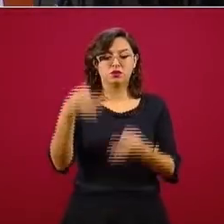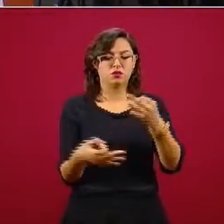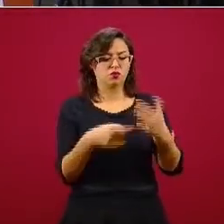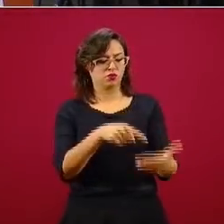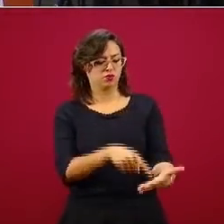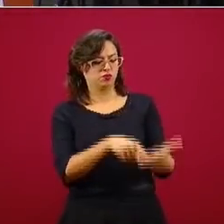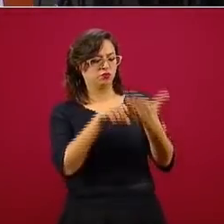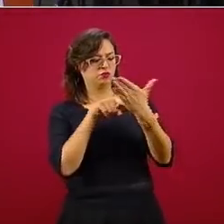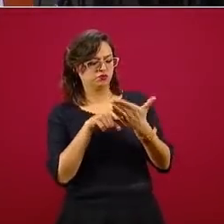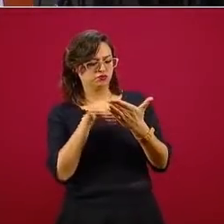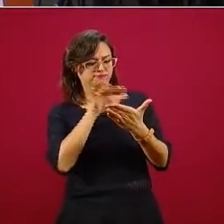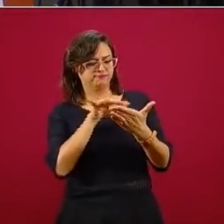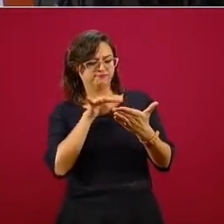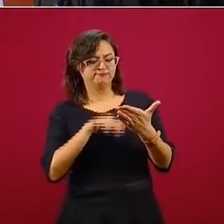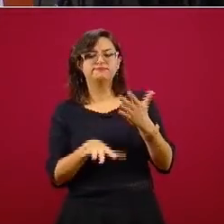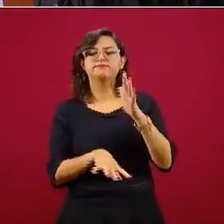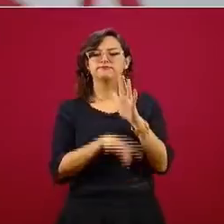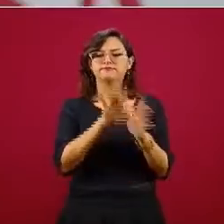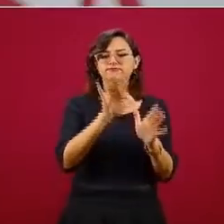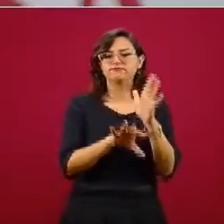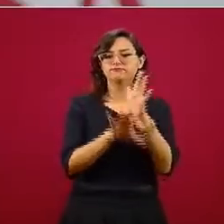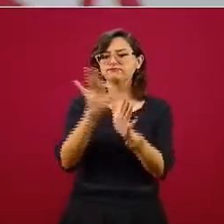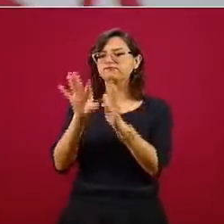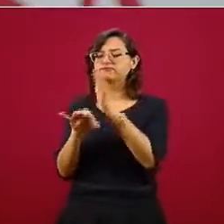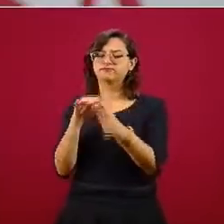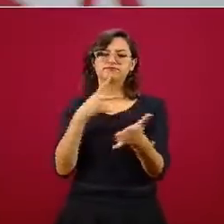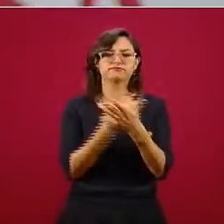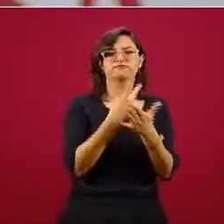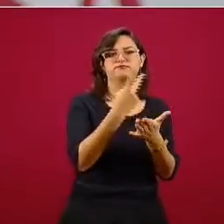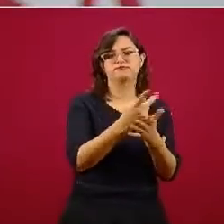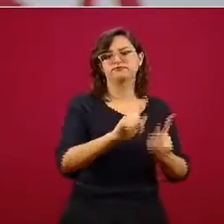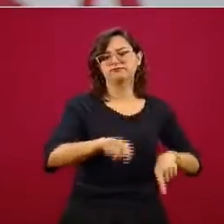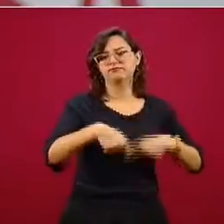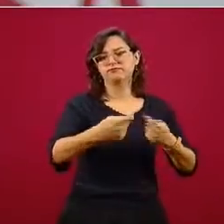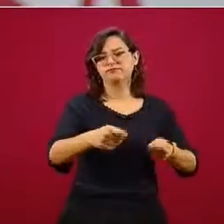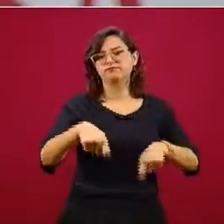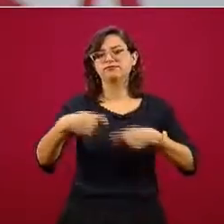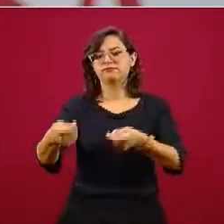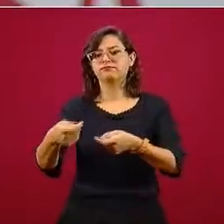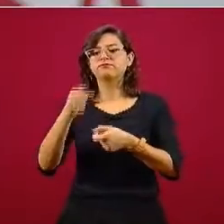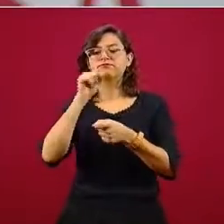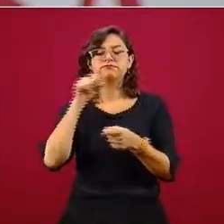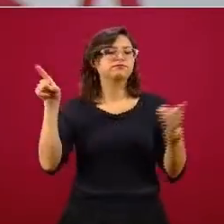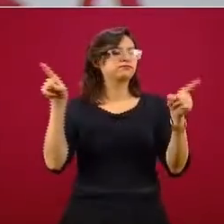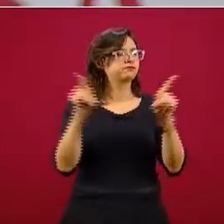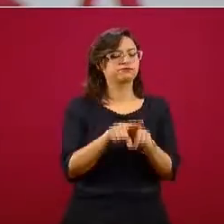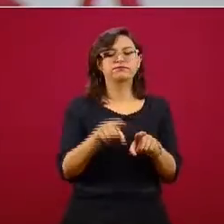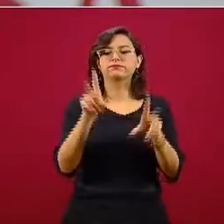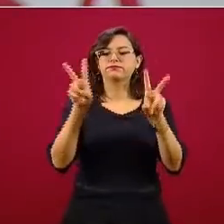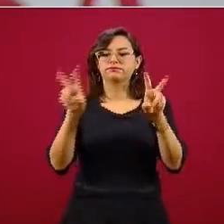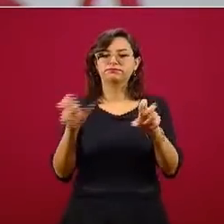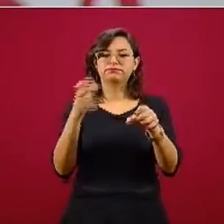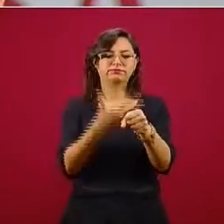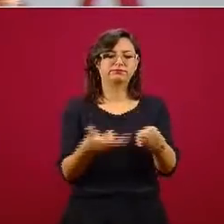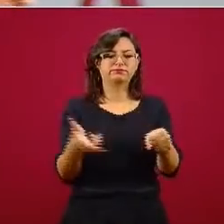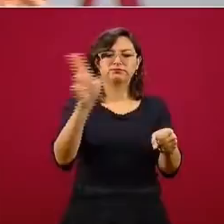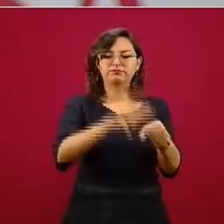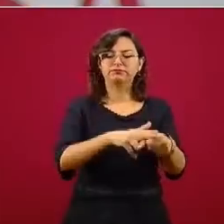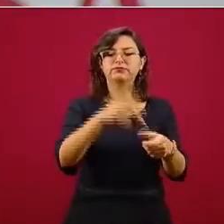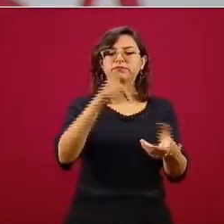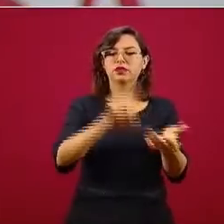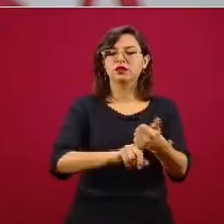y empieza el proceso de selección. Es el mismo proceso en el caso de la comunidad hospitalaria para la banda, es decir,